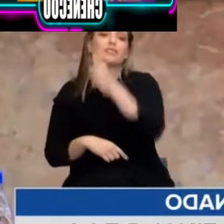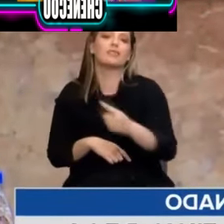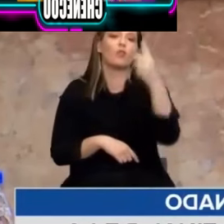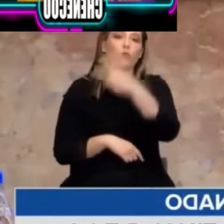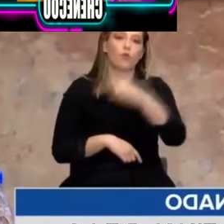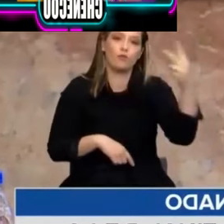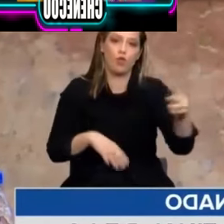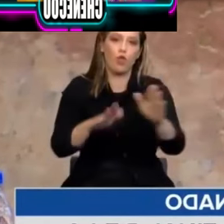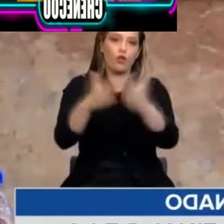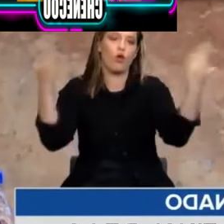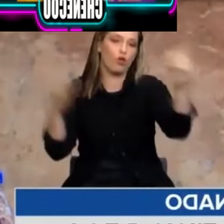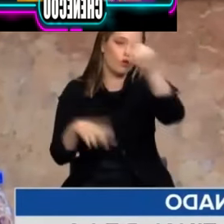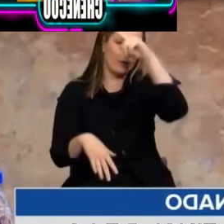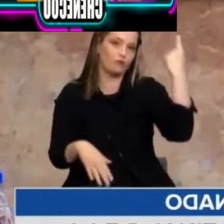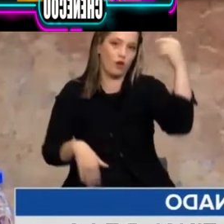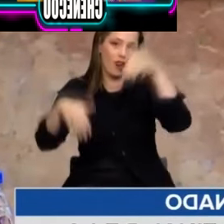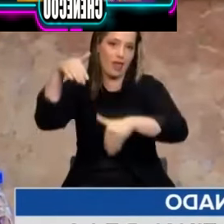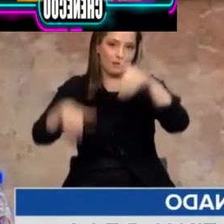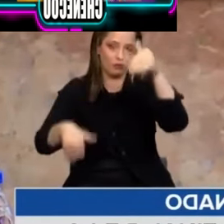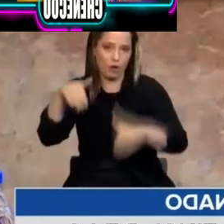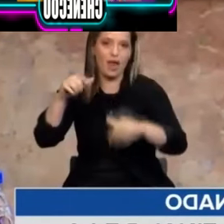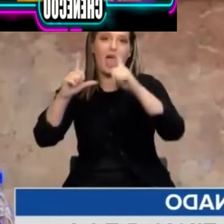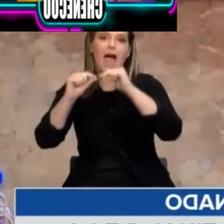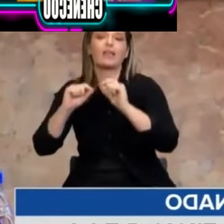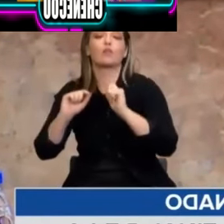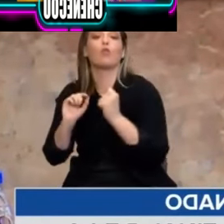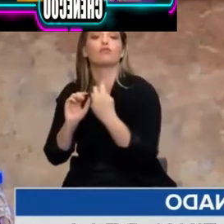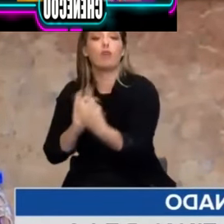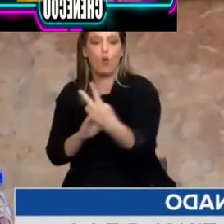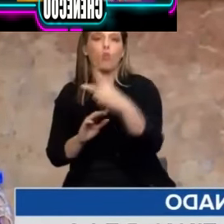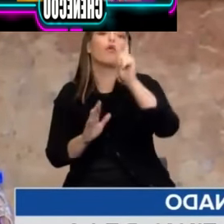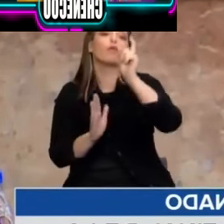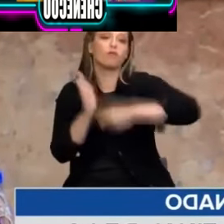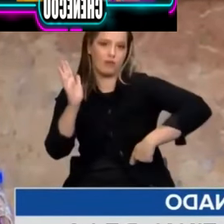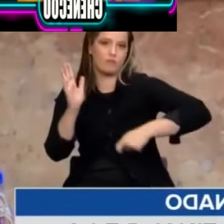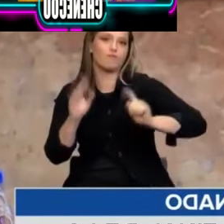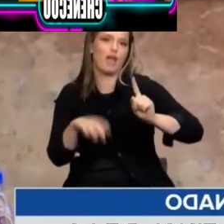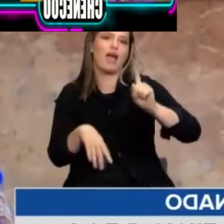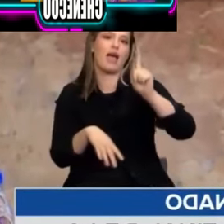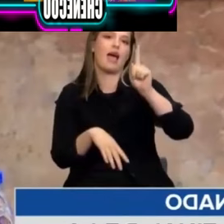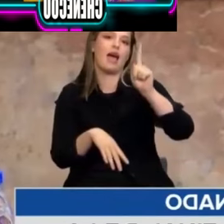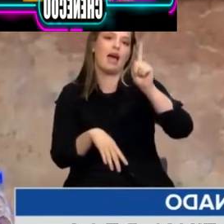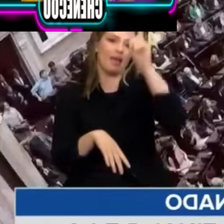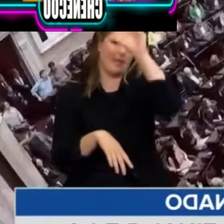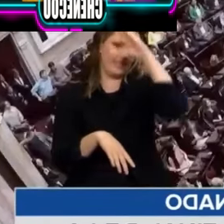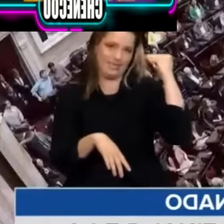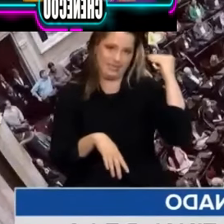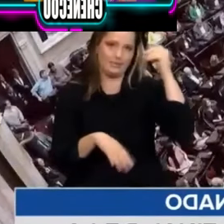Código Nacional Electoral. Artículo segundo, comuníquese, firmado Fernández de Kirchner.